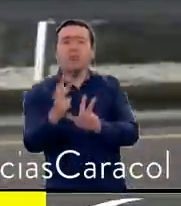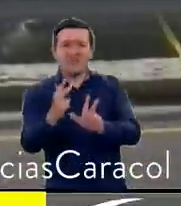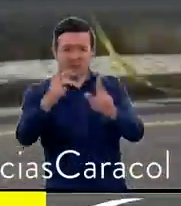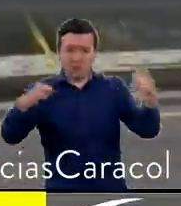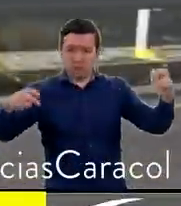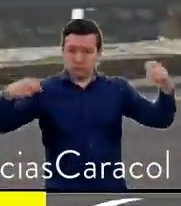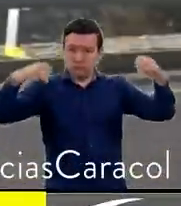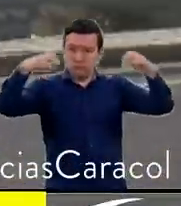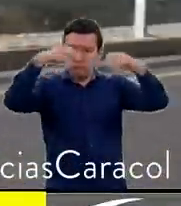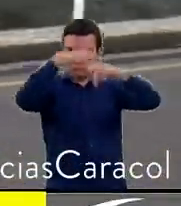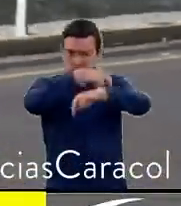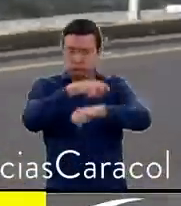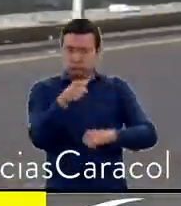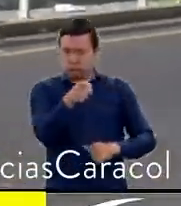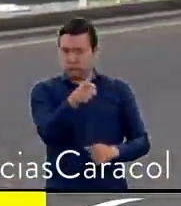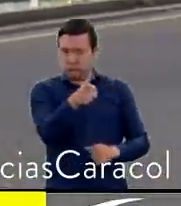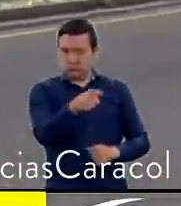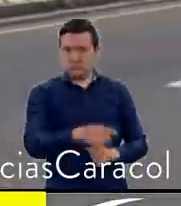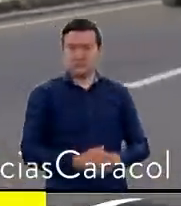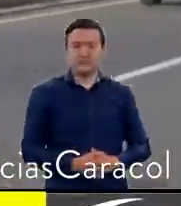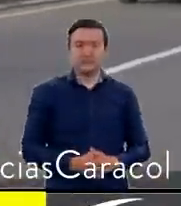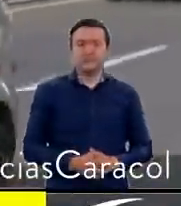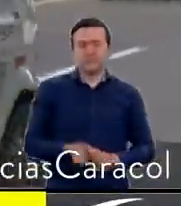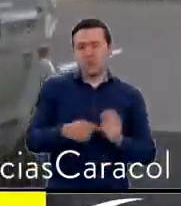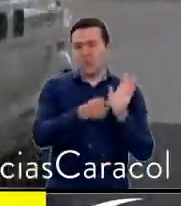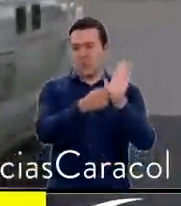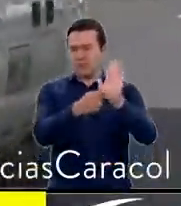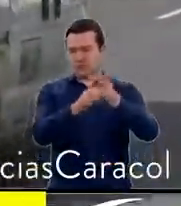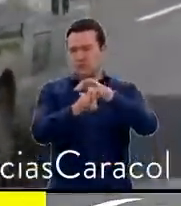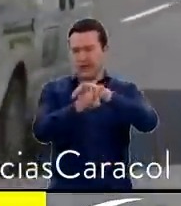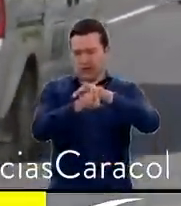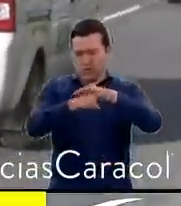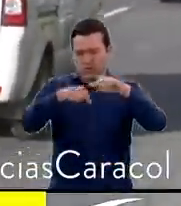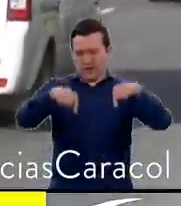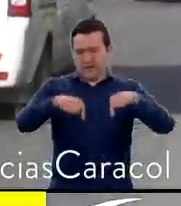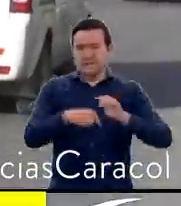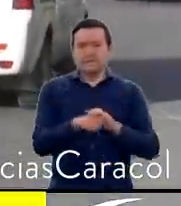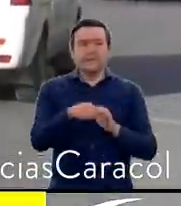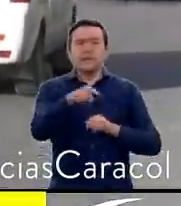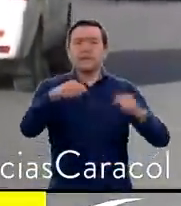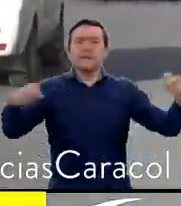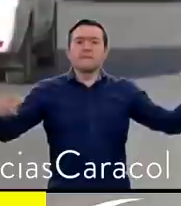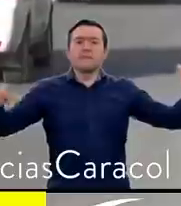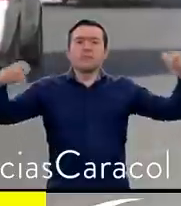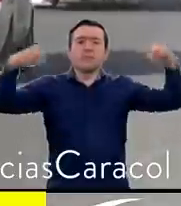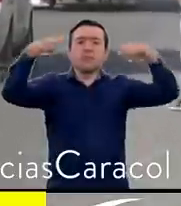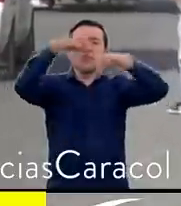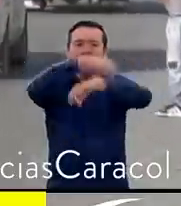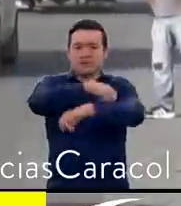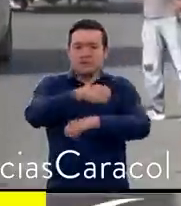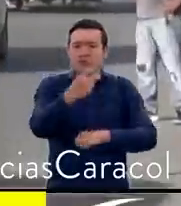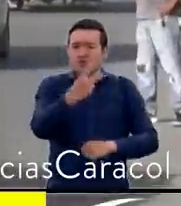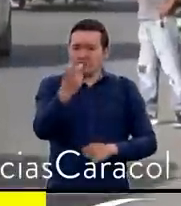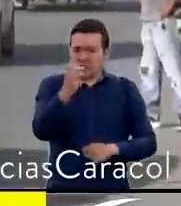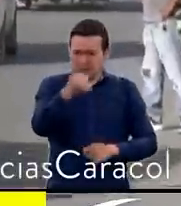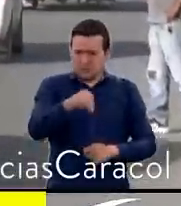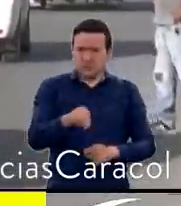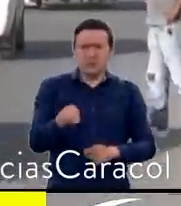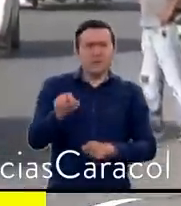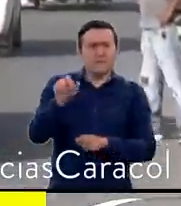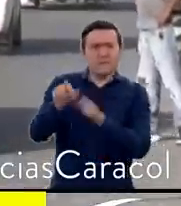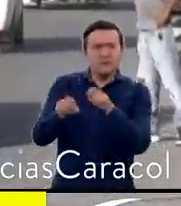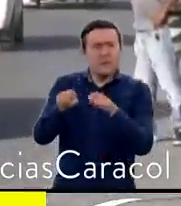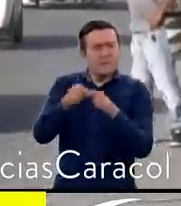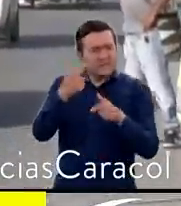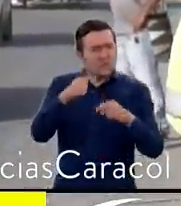encuentra, Albero, vamos a mostrarle a la gente de Caracol Televisión, el puente peatonal a menos de 200 metros. Estas personas, al parecer, capitán, venían de